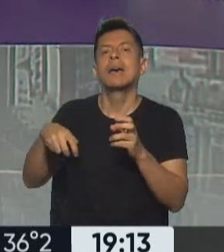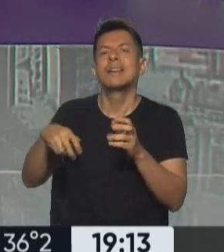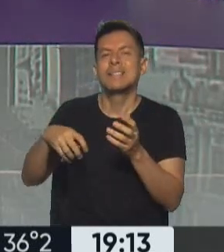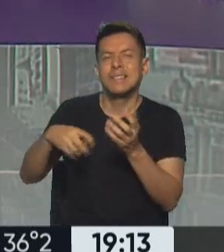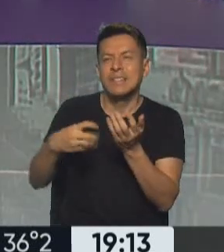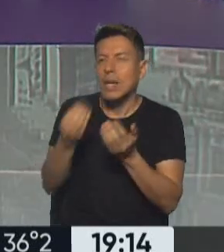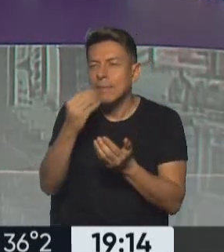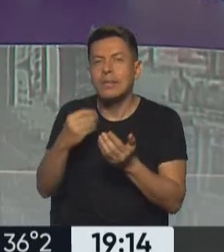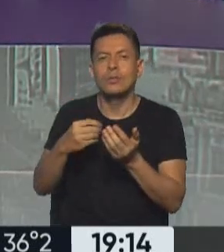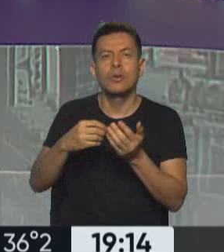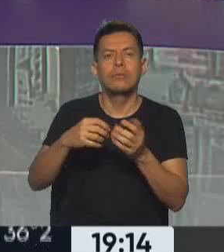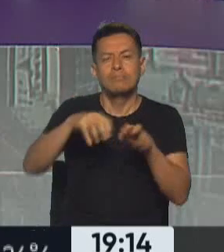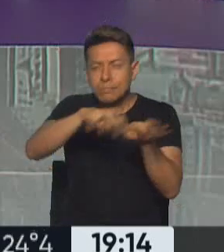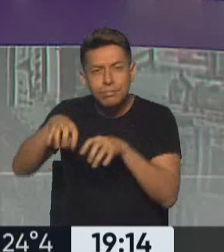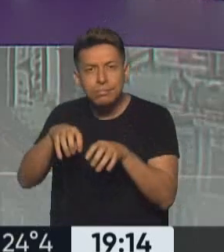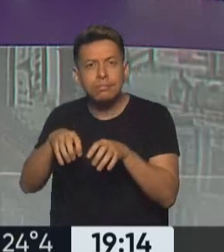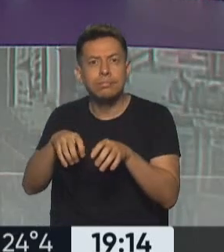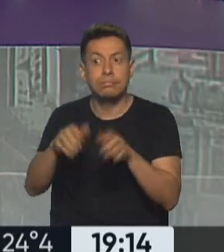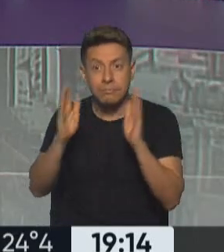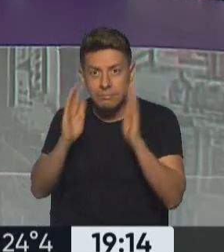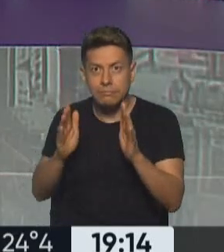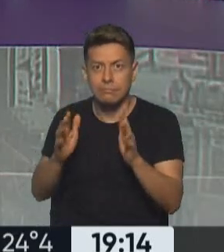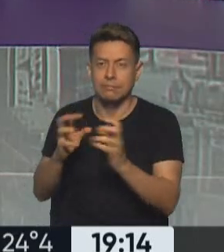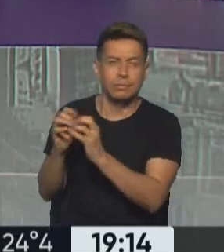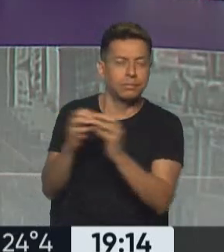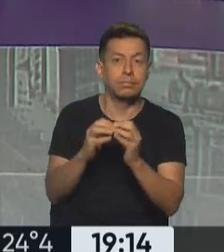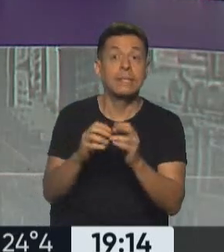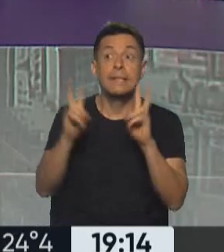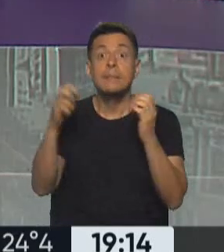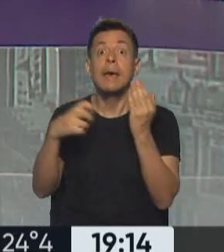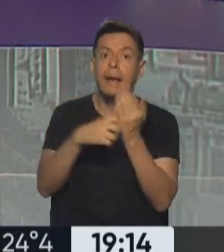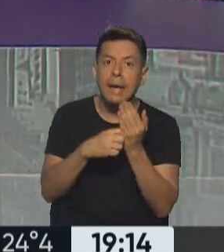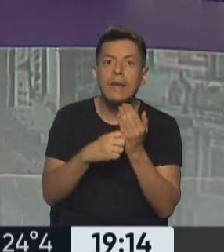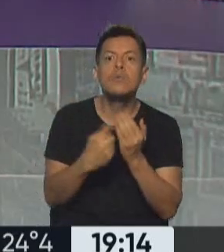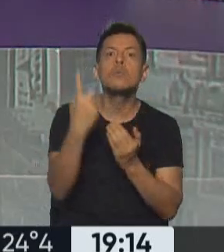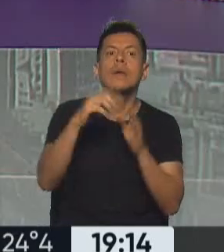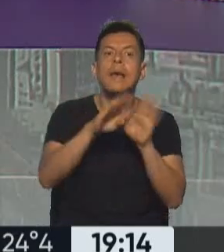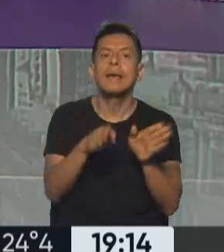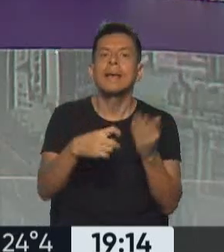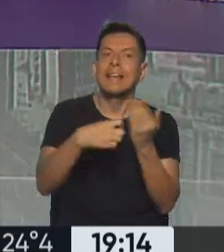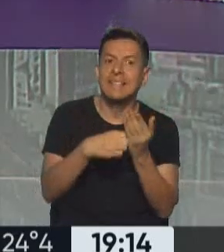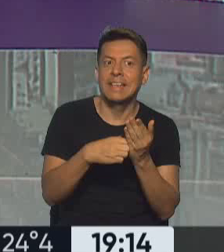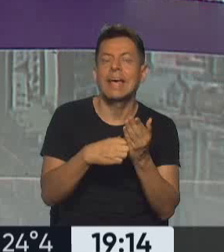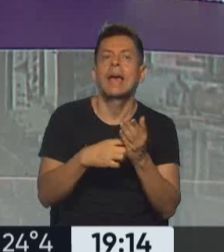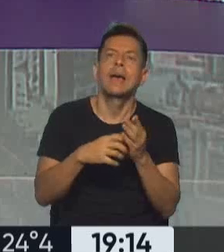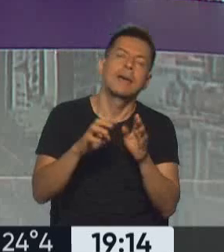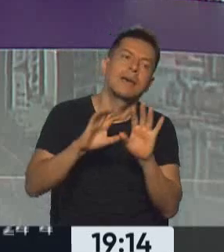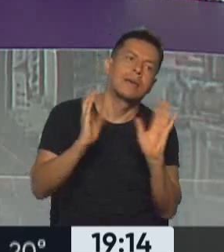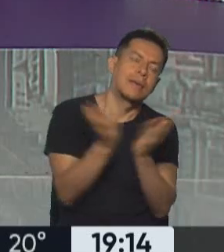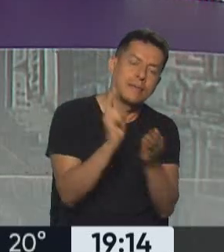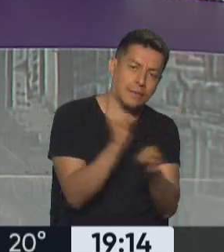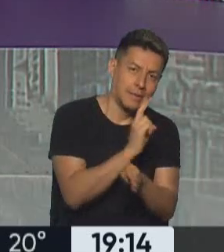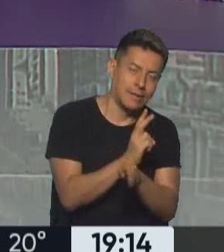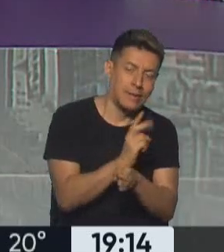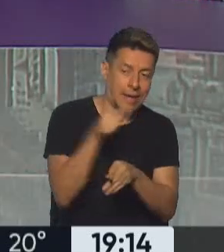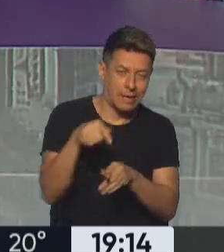de carne, sí, hay una carnicería, sí, agroorgánica, agroecológica aquí en la provincia de Buenos Aires.